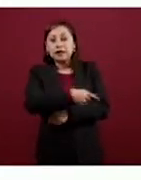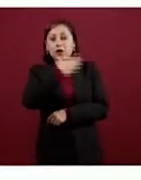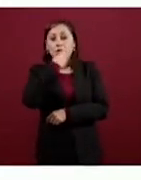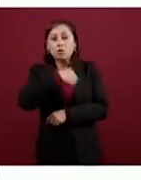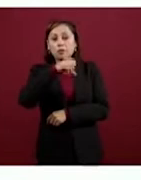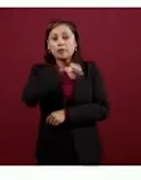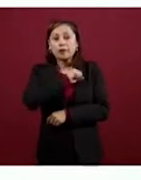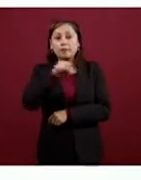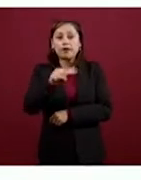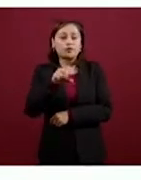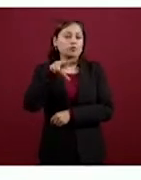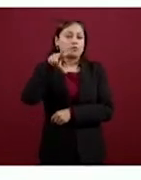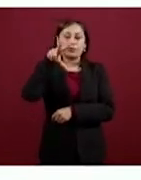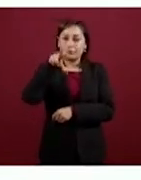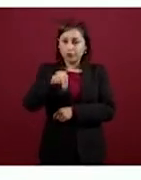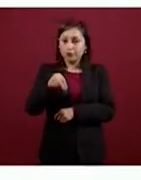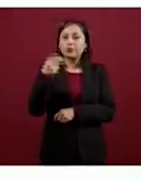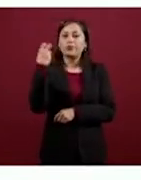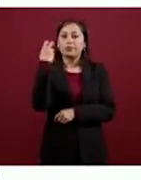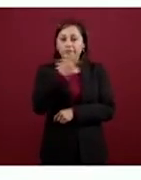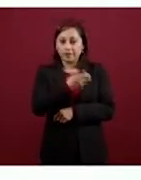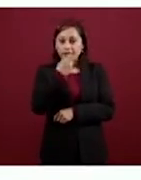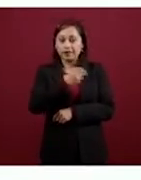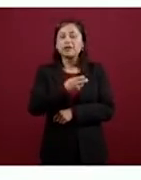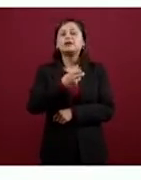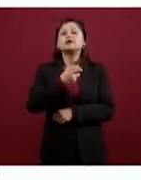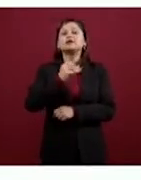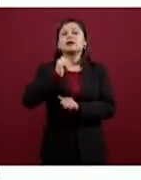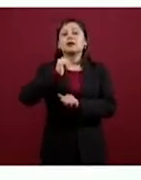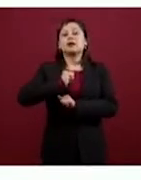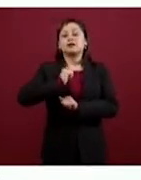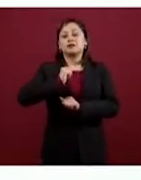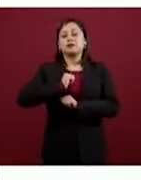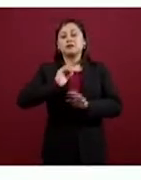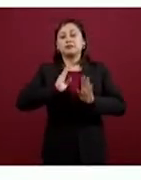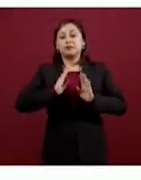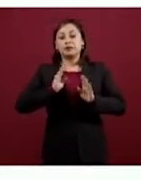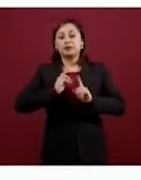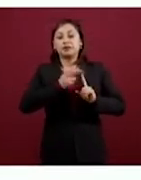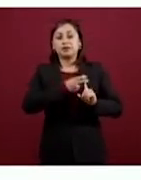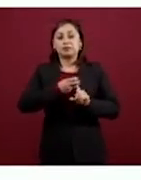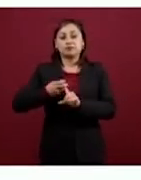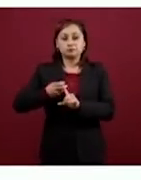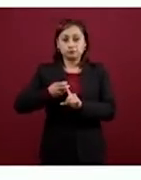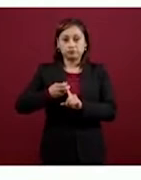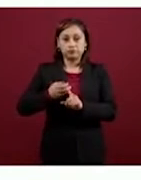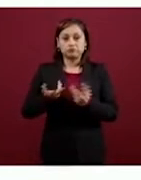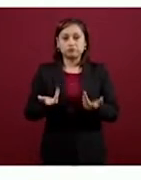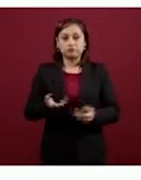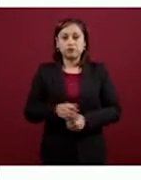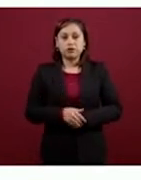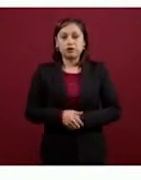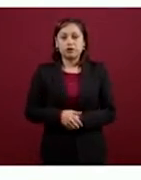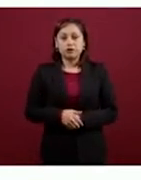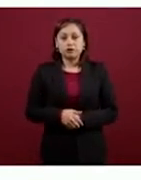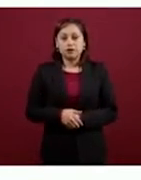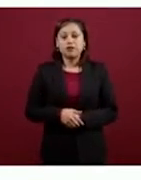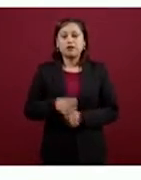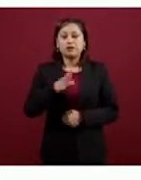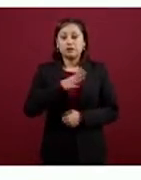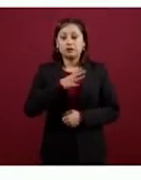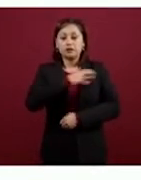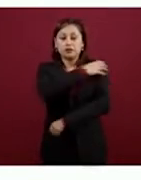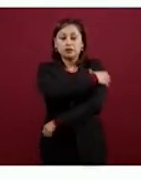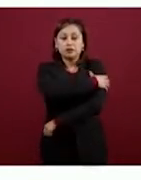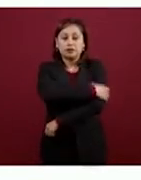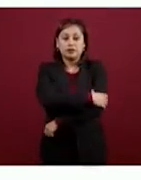aquí está el oficial que está que fue retenido trae su brazalete de plan